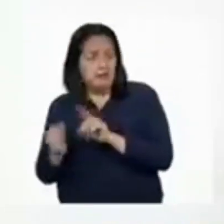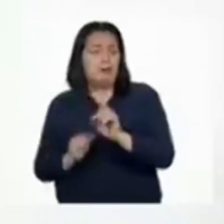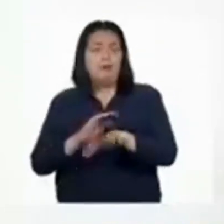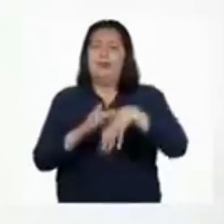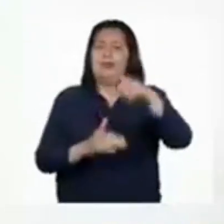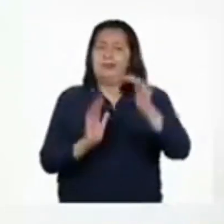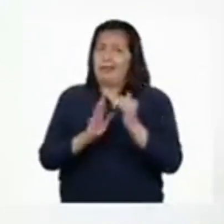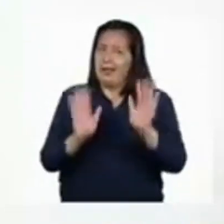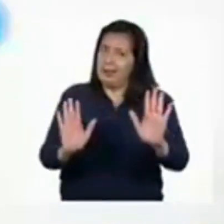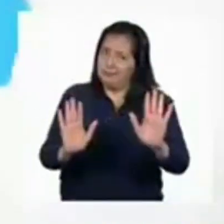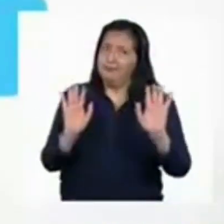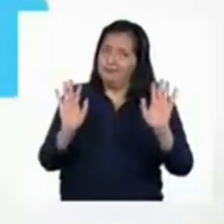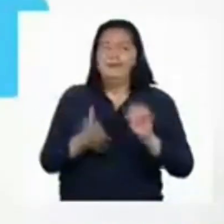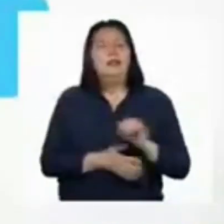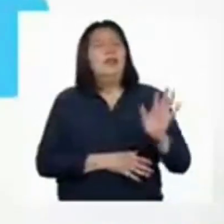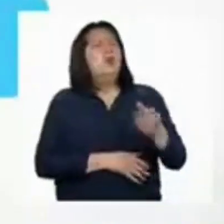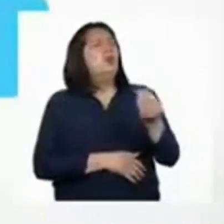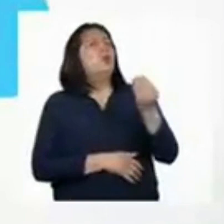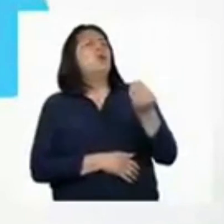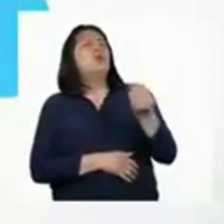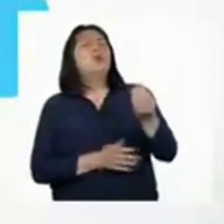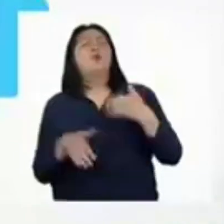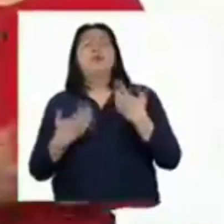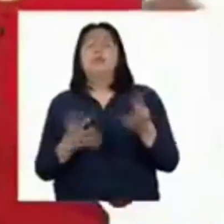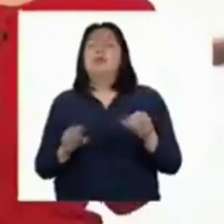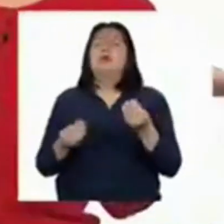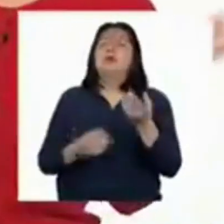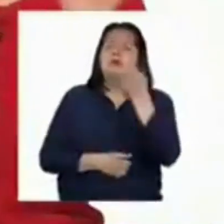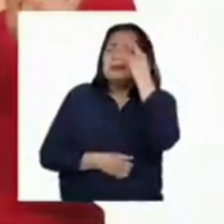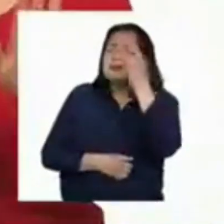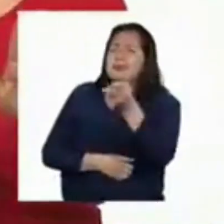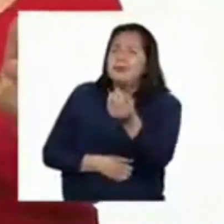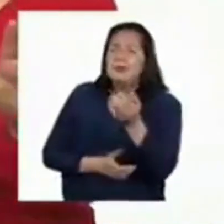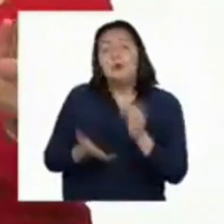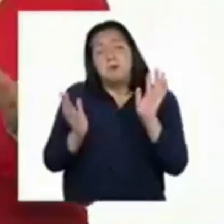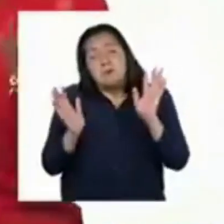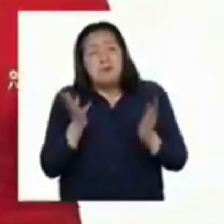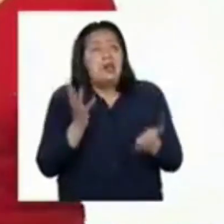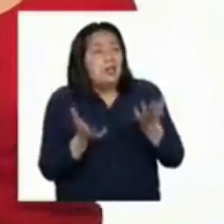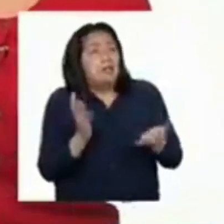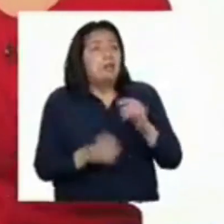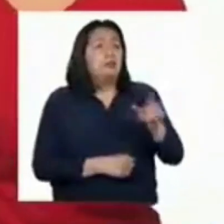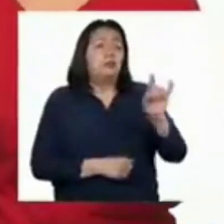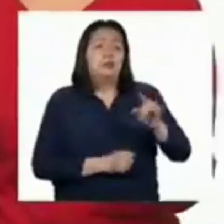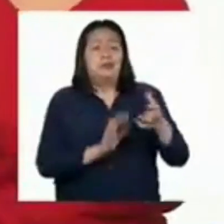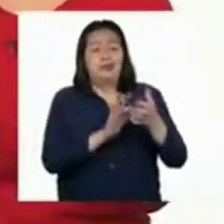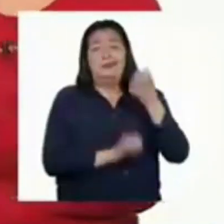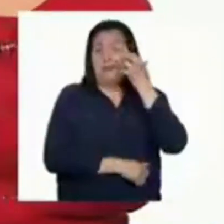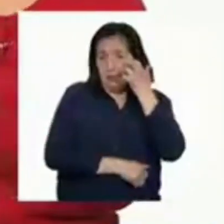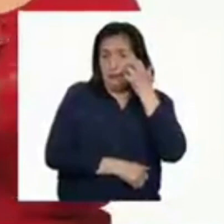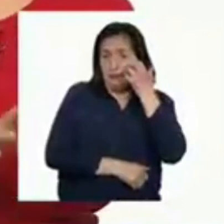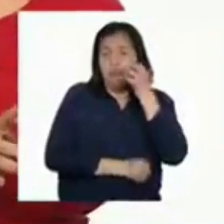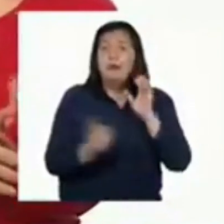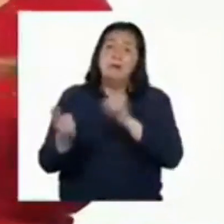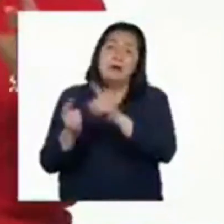salir de casa, obviamente. ¿Cómo crees que podríamos hacerlo? Bueno, una opción podría ser usar el teléfono para comunicarnos